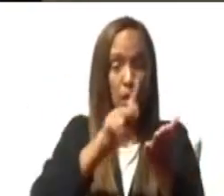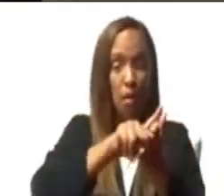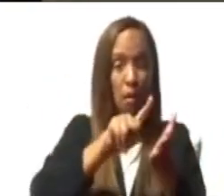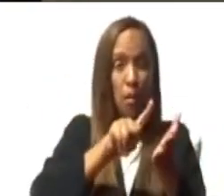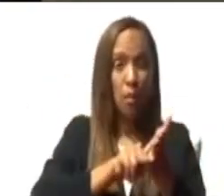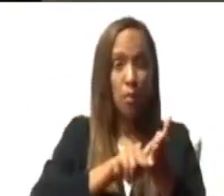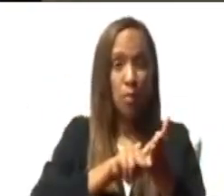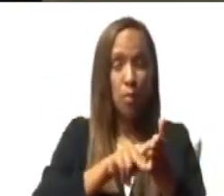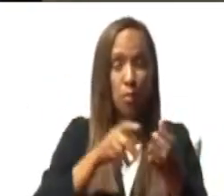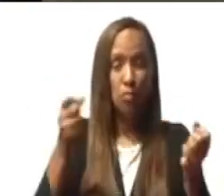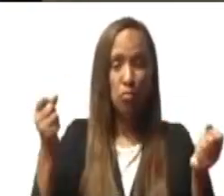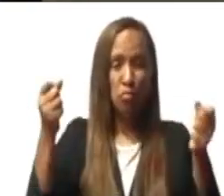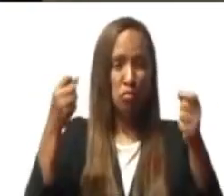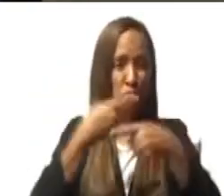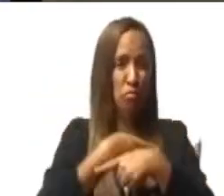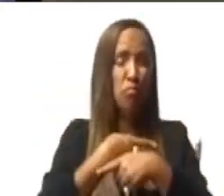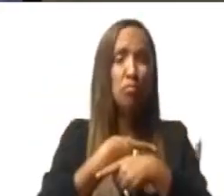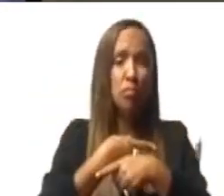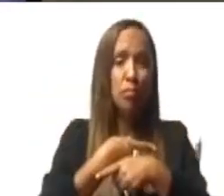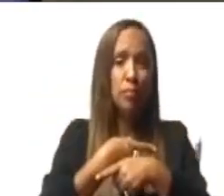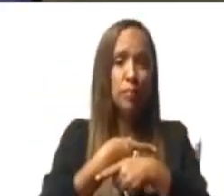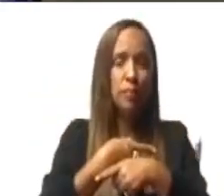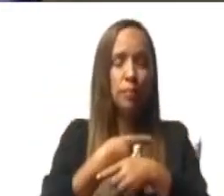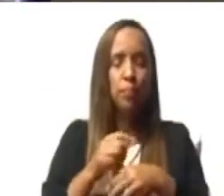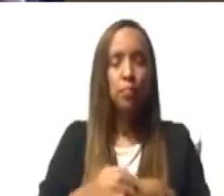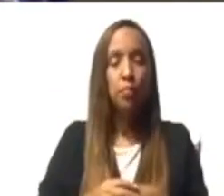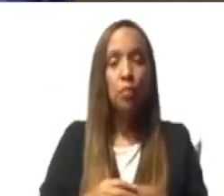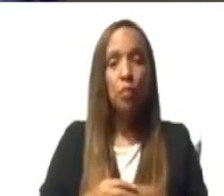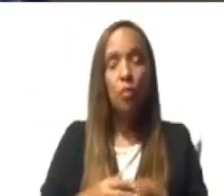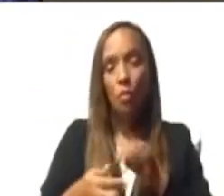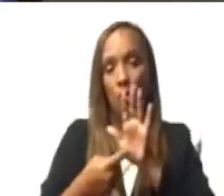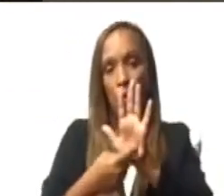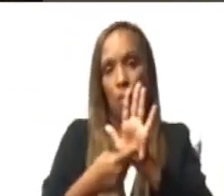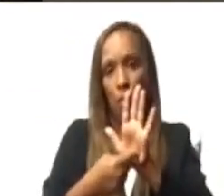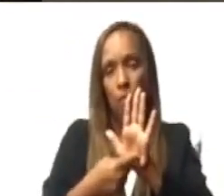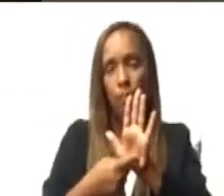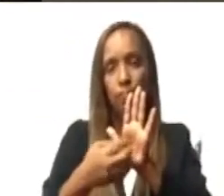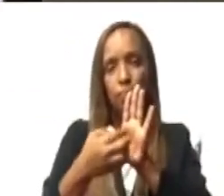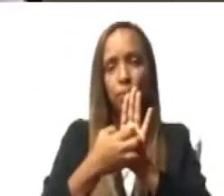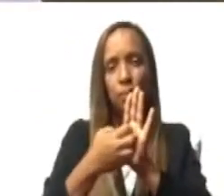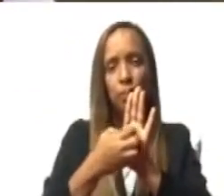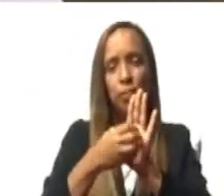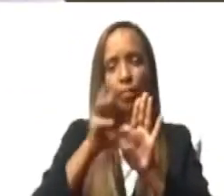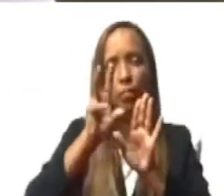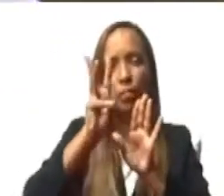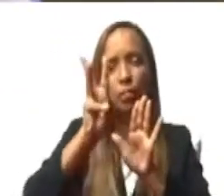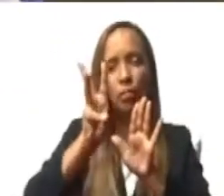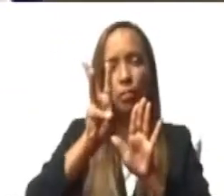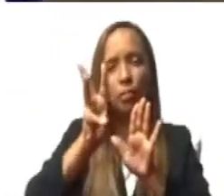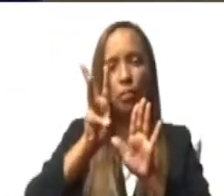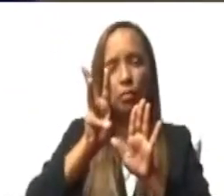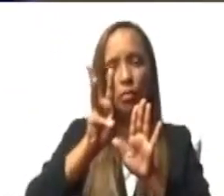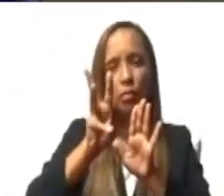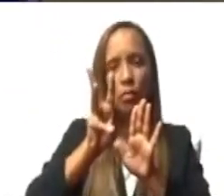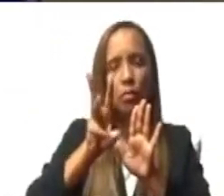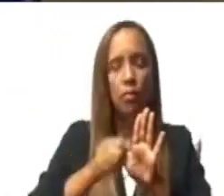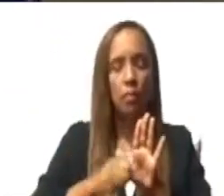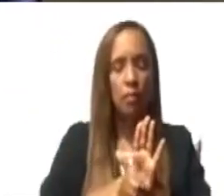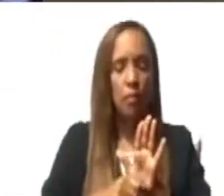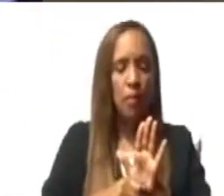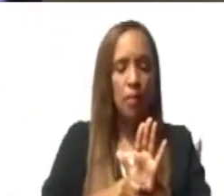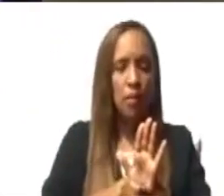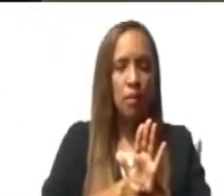número 6, en la comunicación con la que el señor presidente de la República, en nombre del Poder Ejecutivo, nos